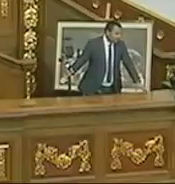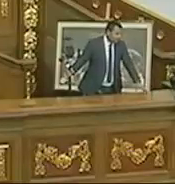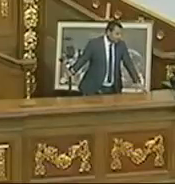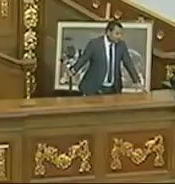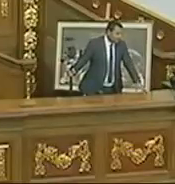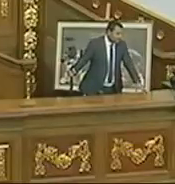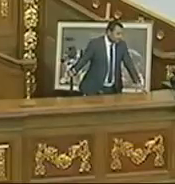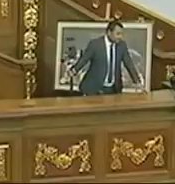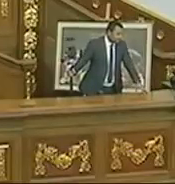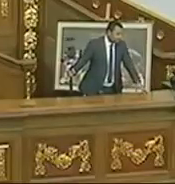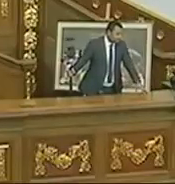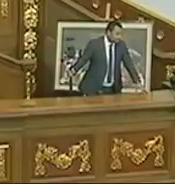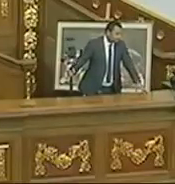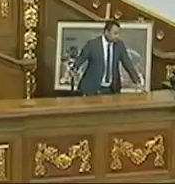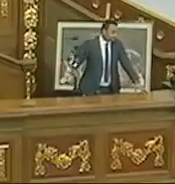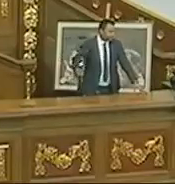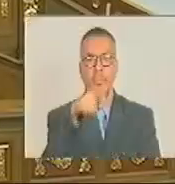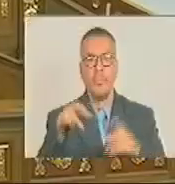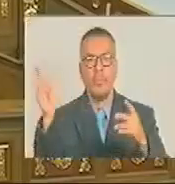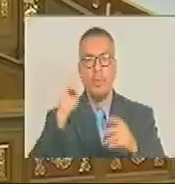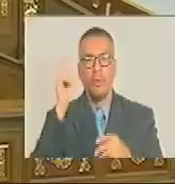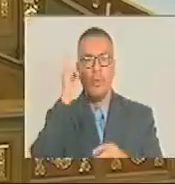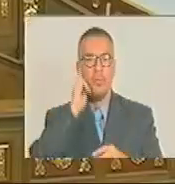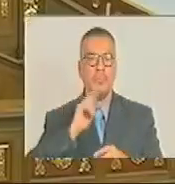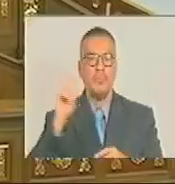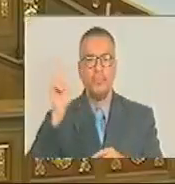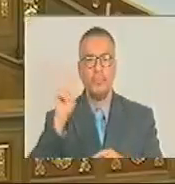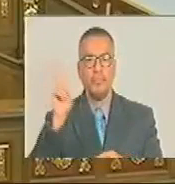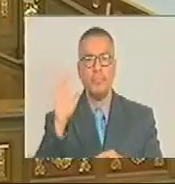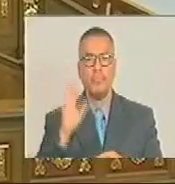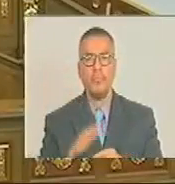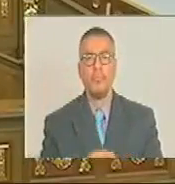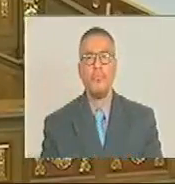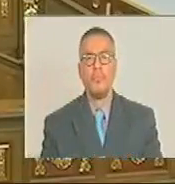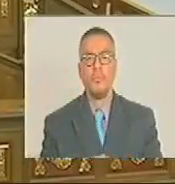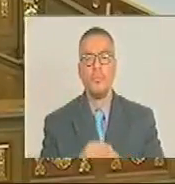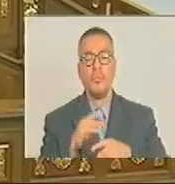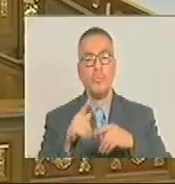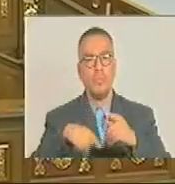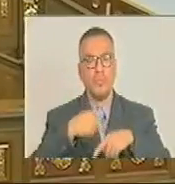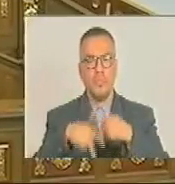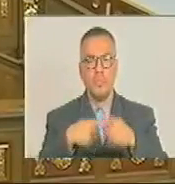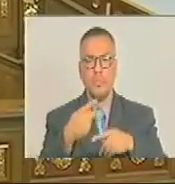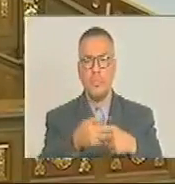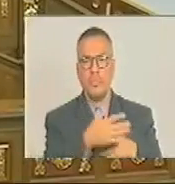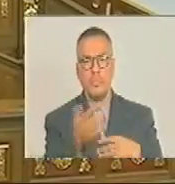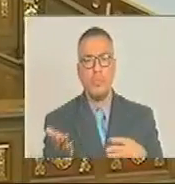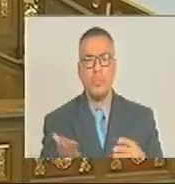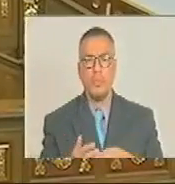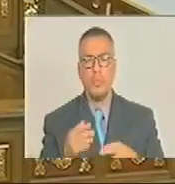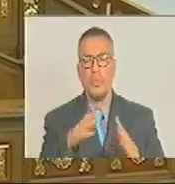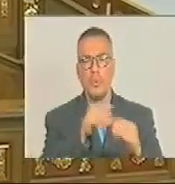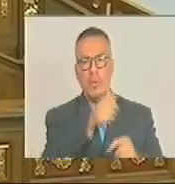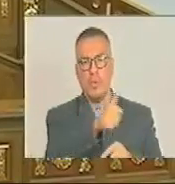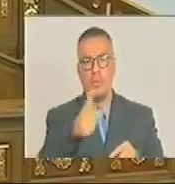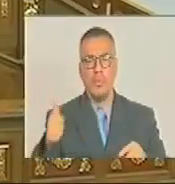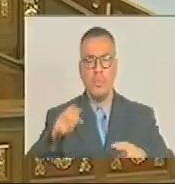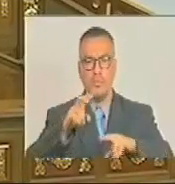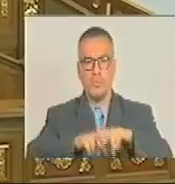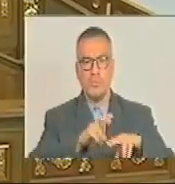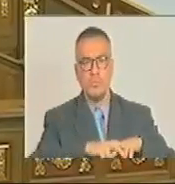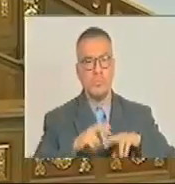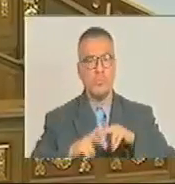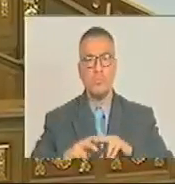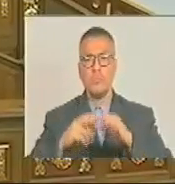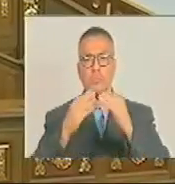Queridas diputadas, queridos diputados de la República Bolivariana de Venezuela, procedan por favor a ocupar sus curules